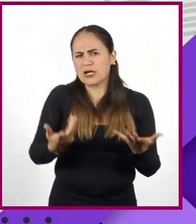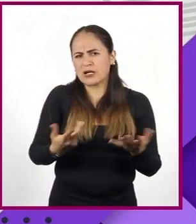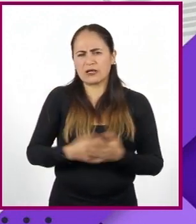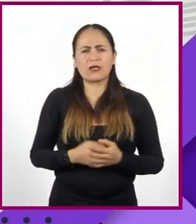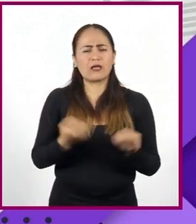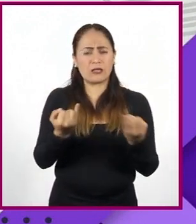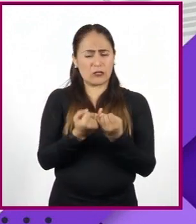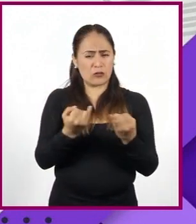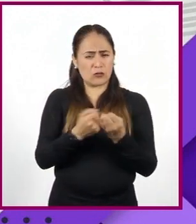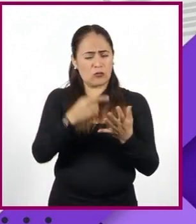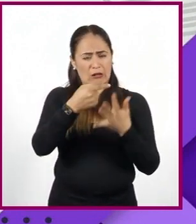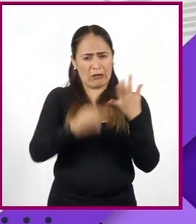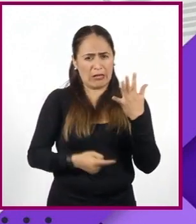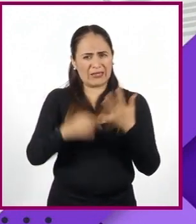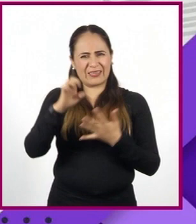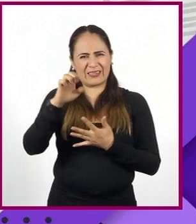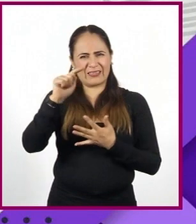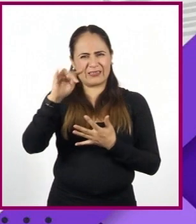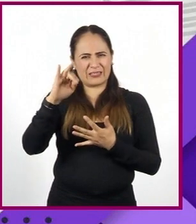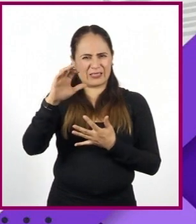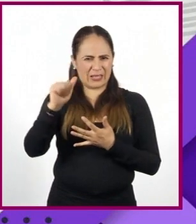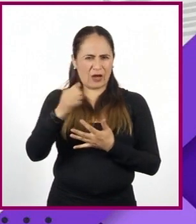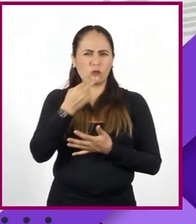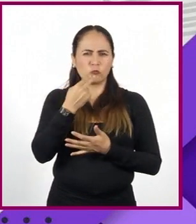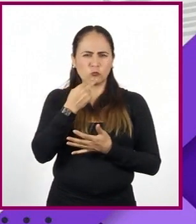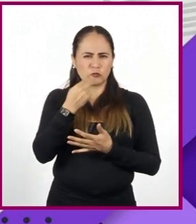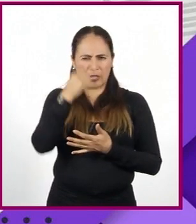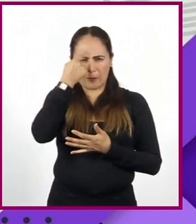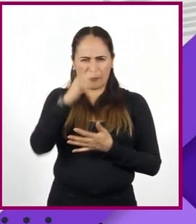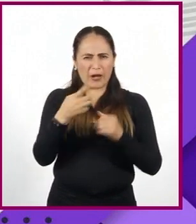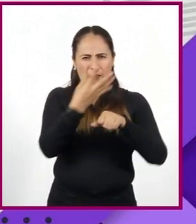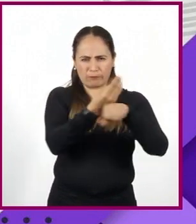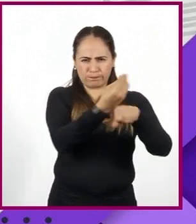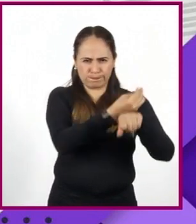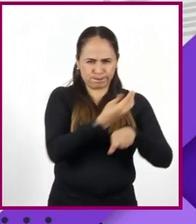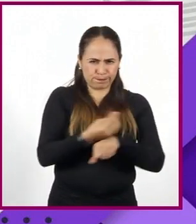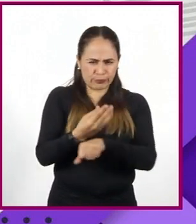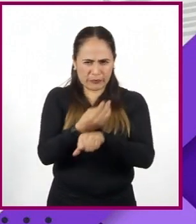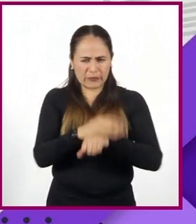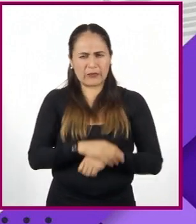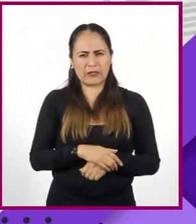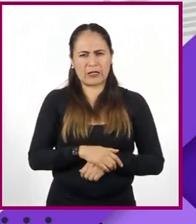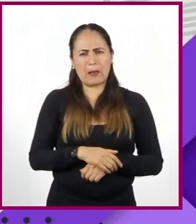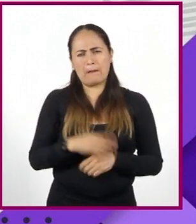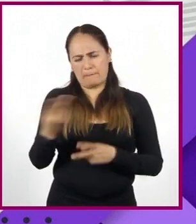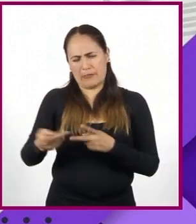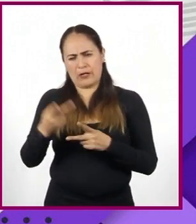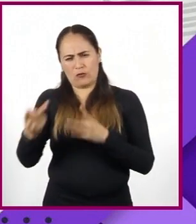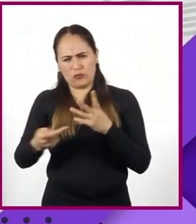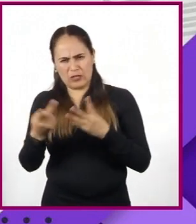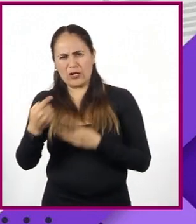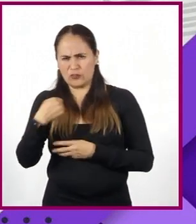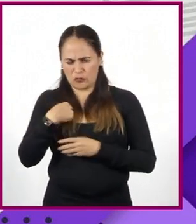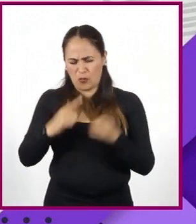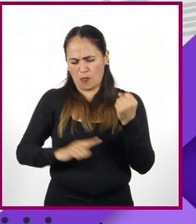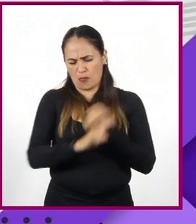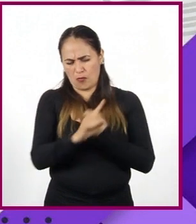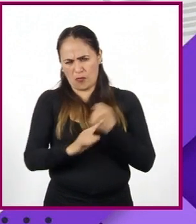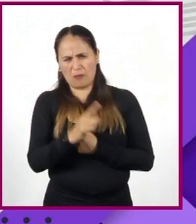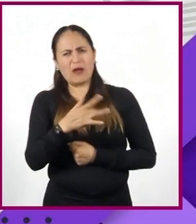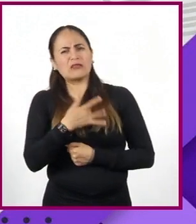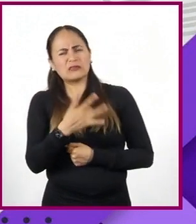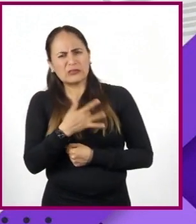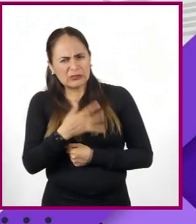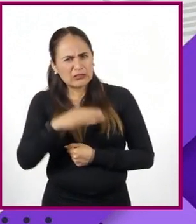principios éticos para su solución. En este paso pueden preguntarse, ¿qué pienso respecto al problema? ¿Qué